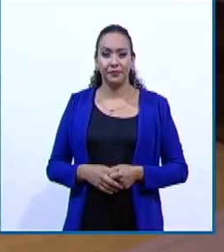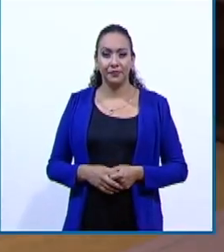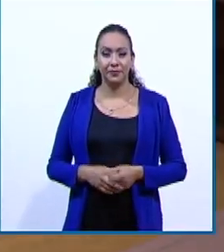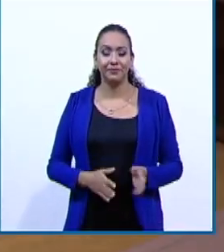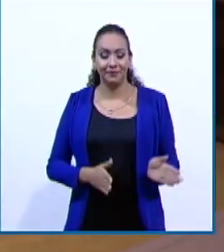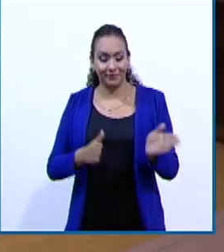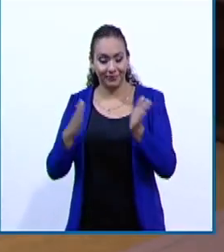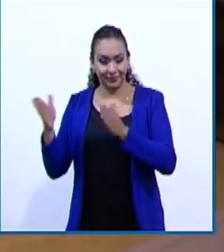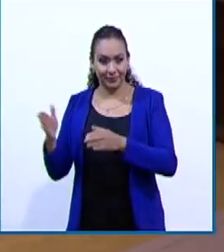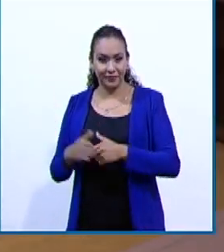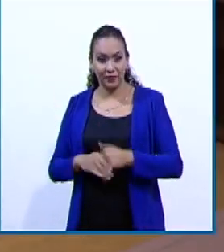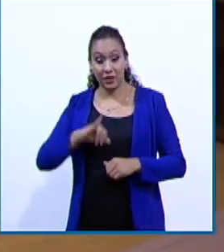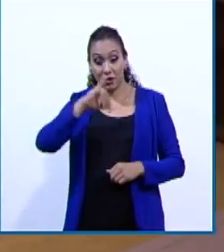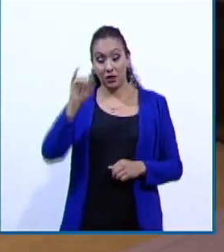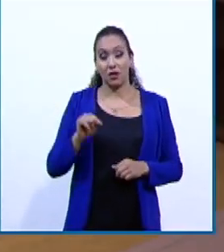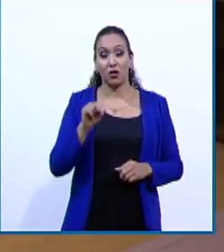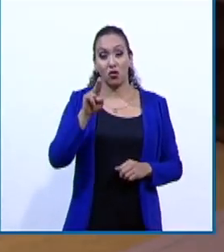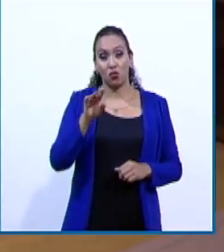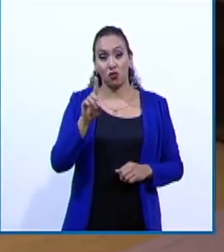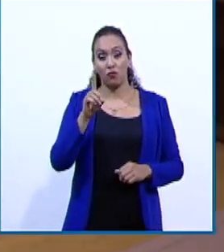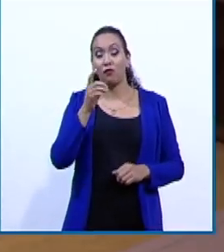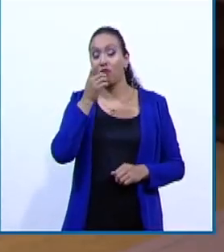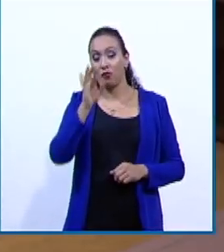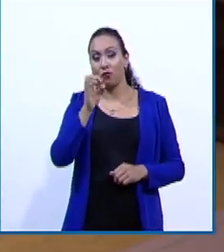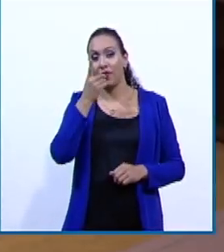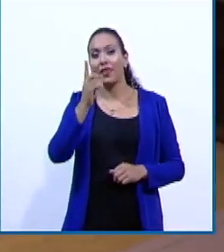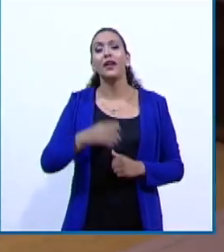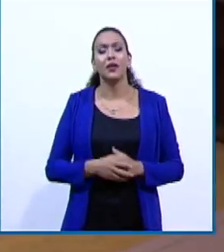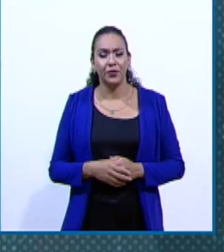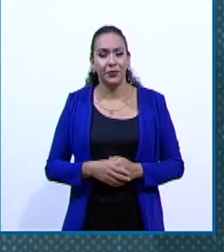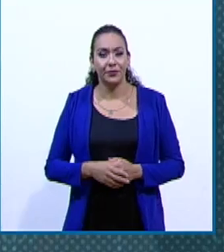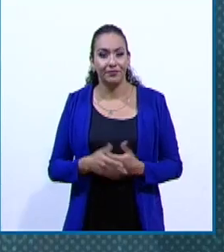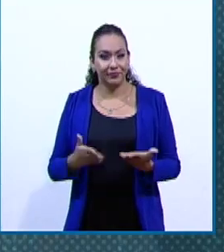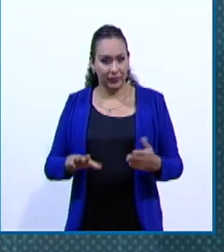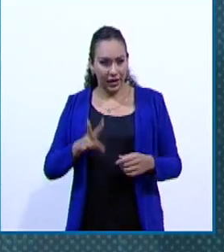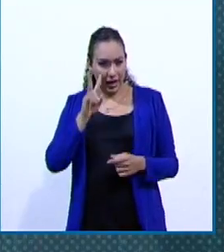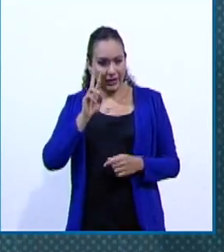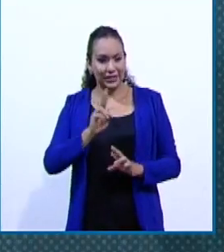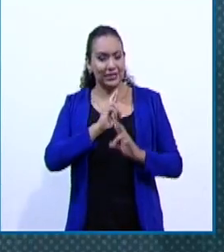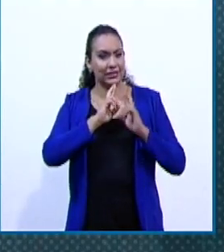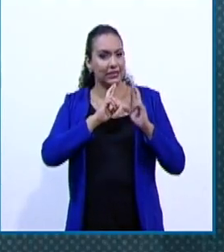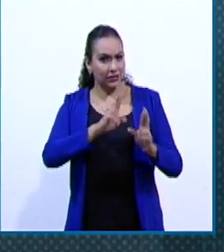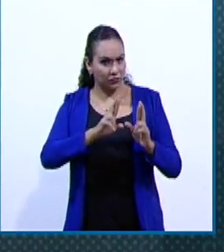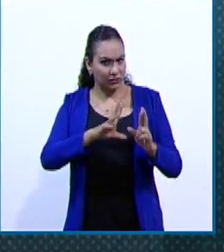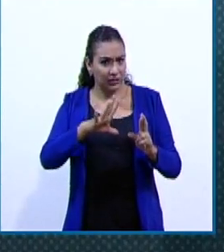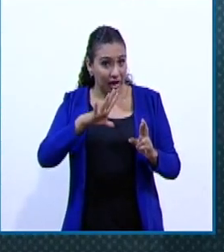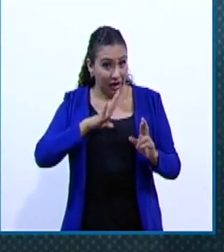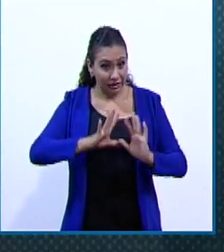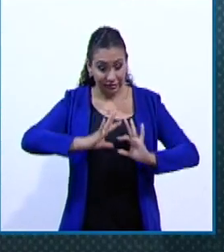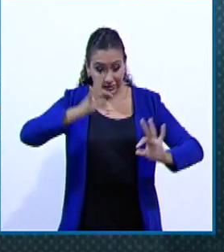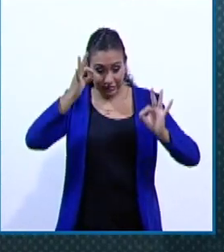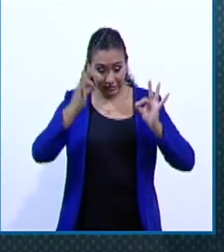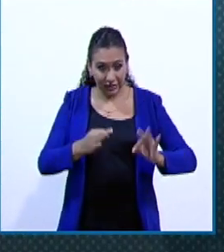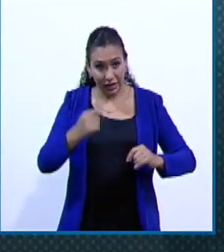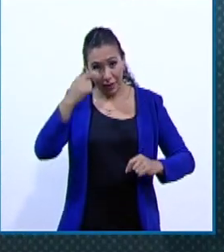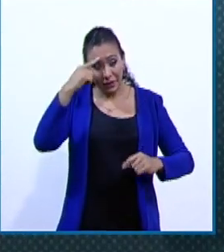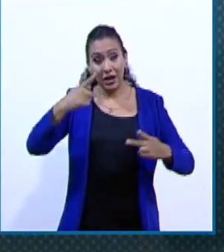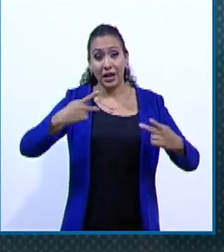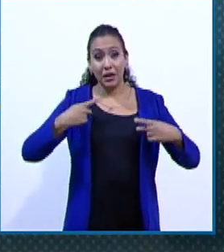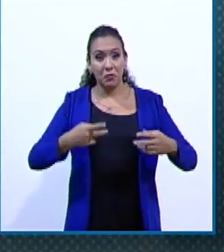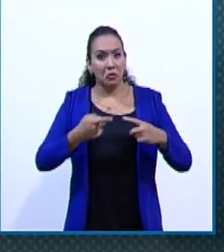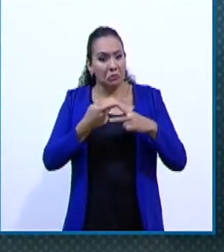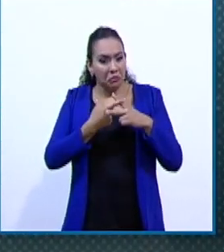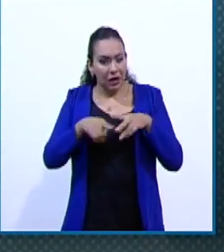Y en respuesta, la JUFED aseguró que no hay condiciones para que los órganos jurisdiccionales puedan reanudar actividades en un ambiente de